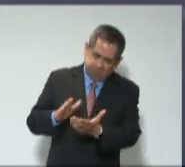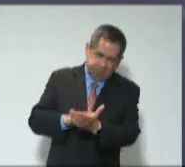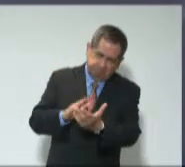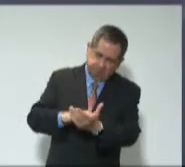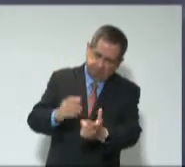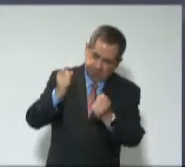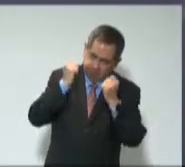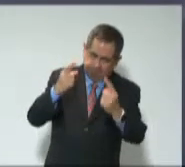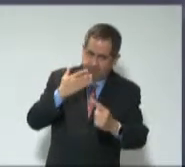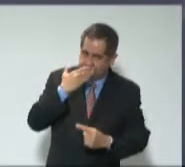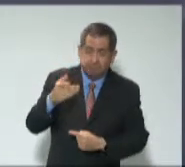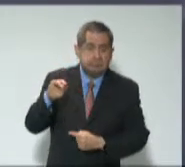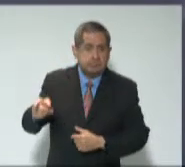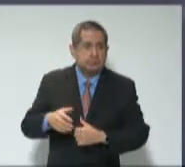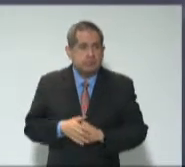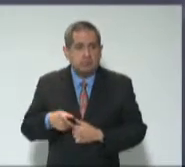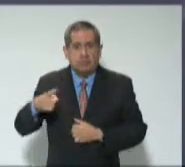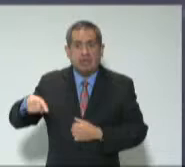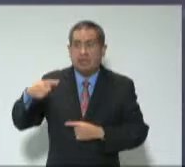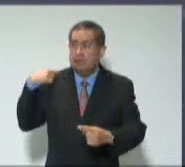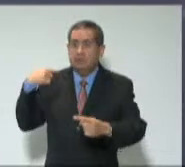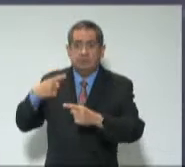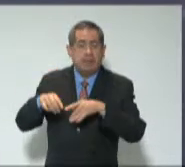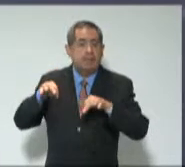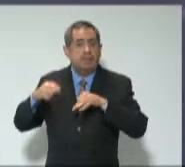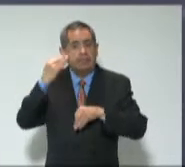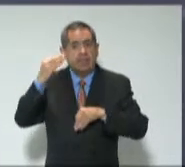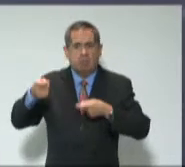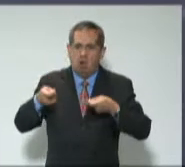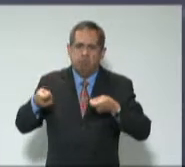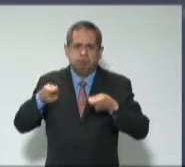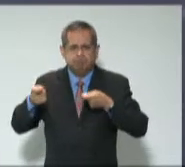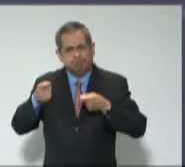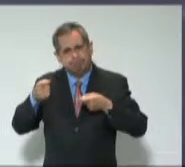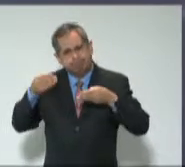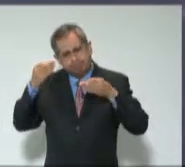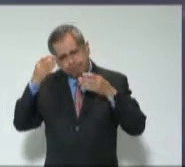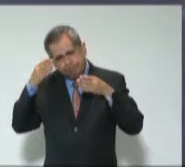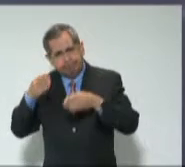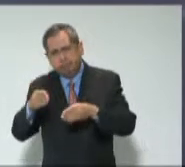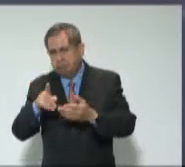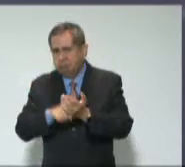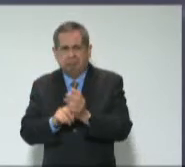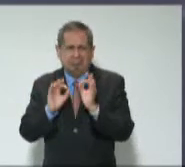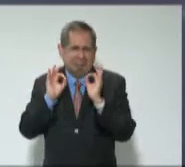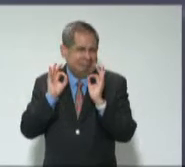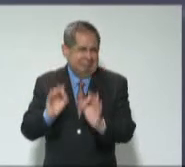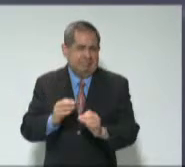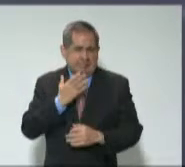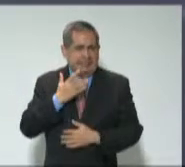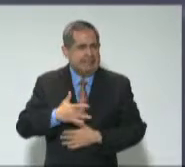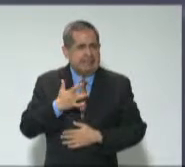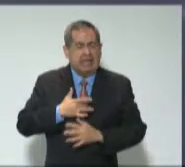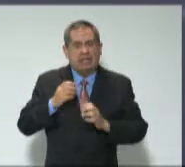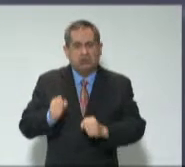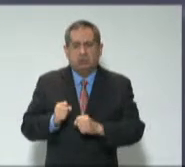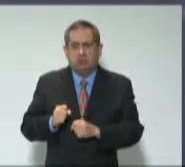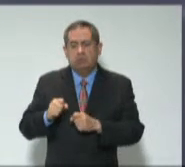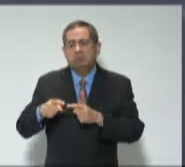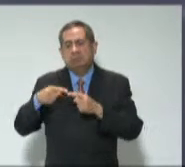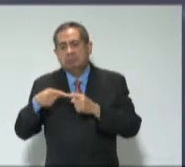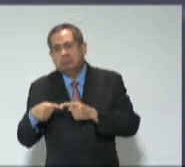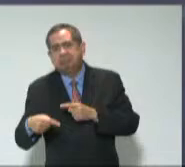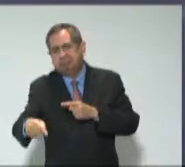gestión una gestión de entrega y que estoy completamente seguro seguirá